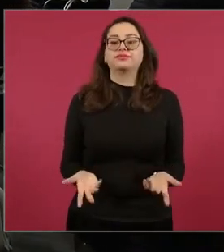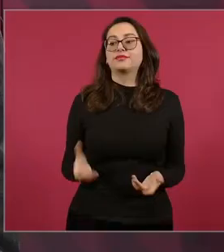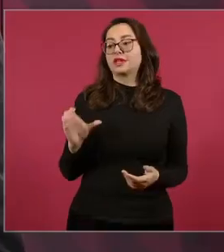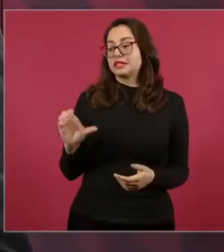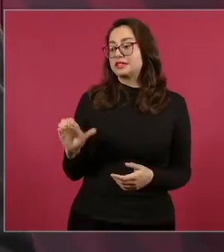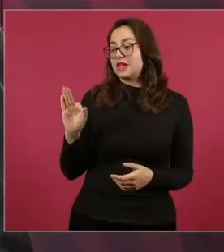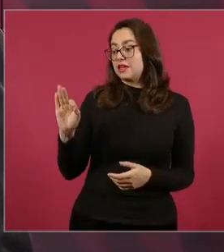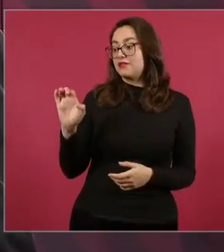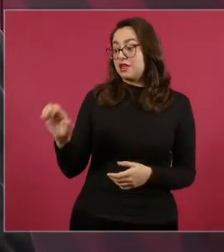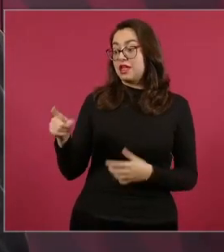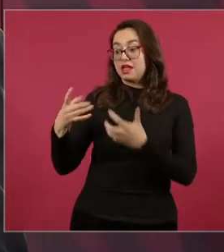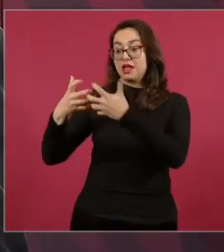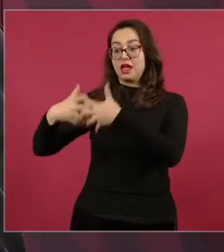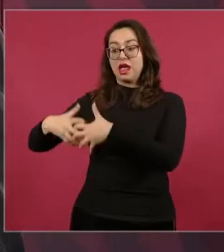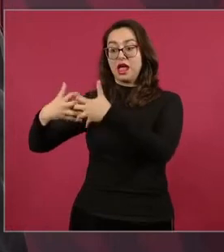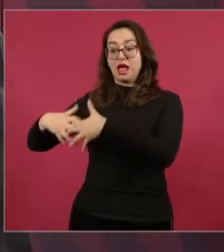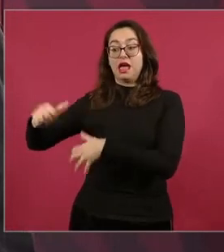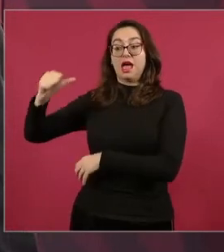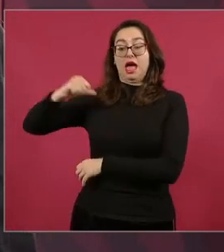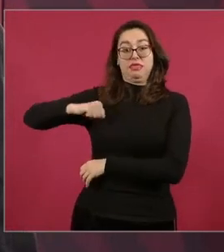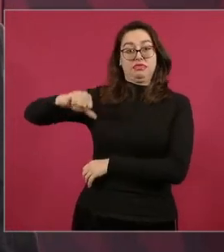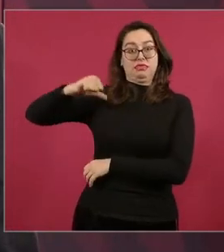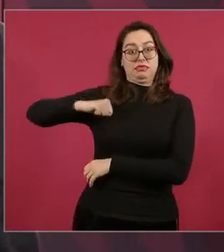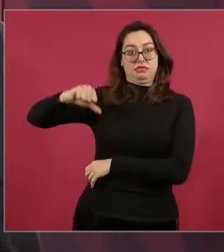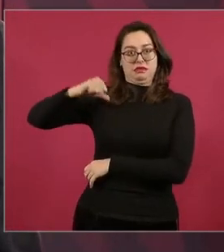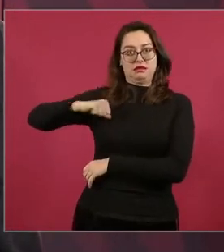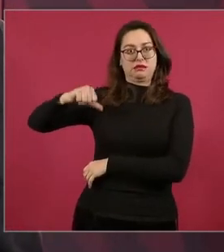reconvirtiendo plantas que antes